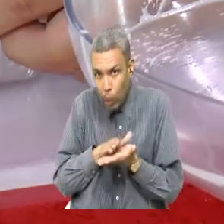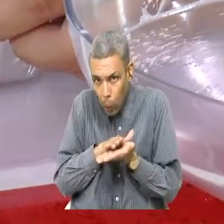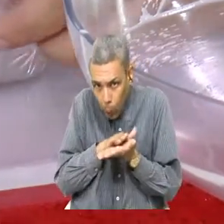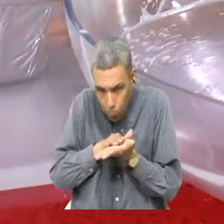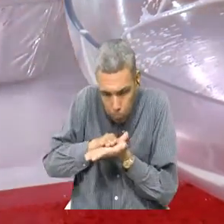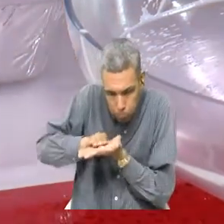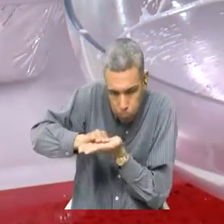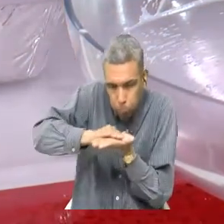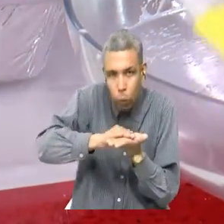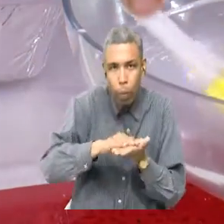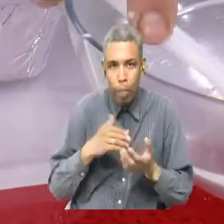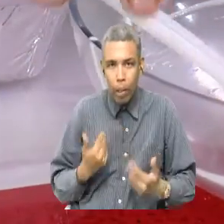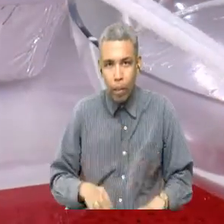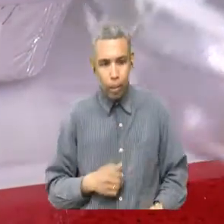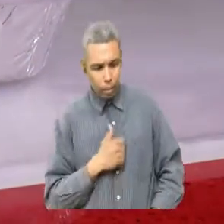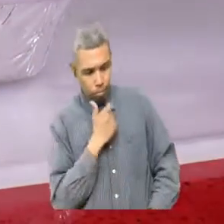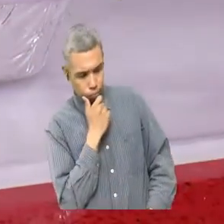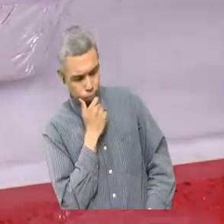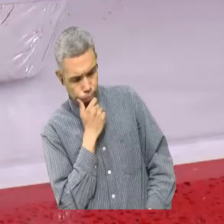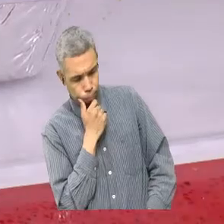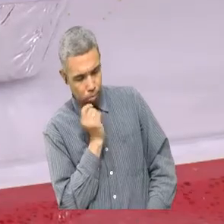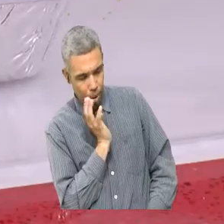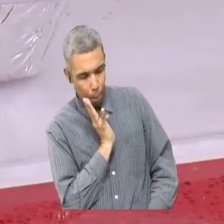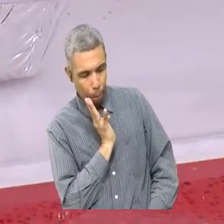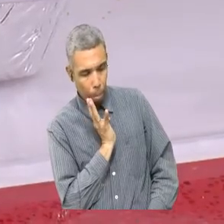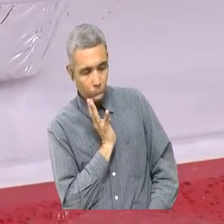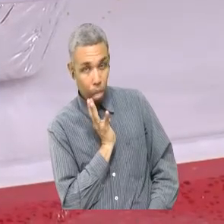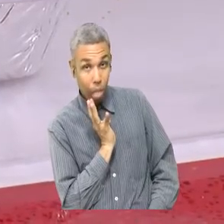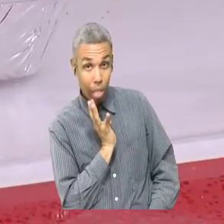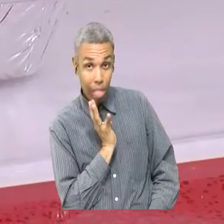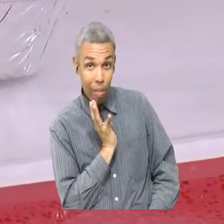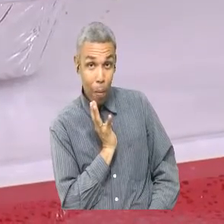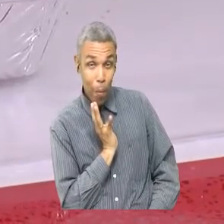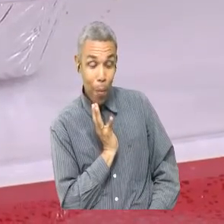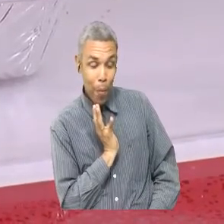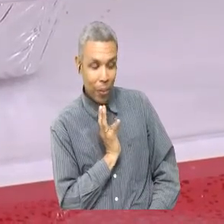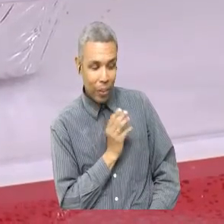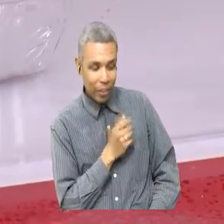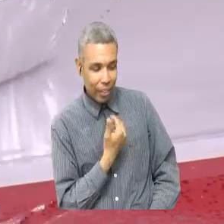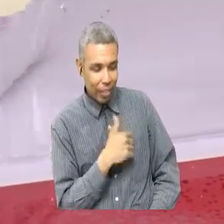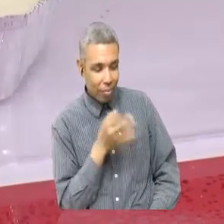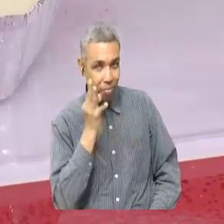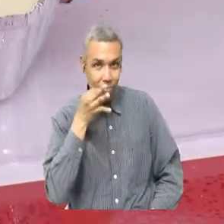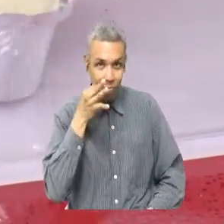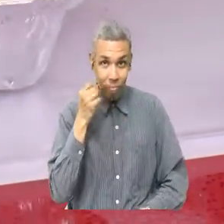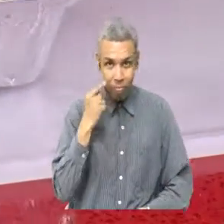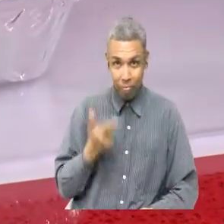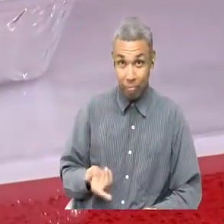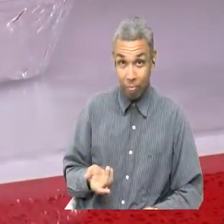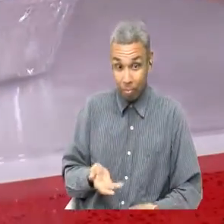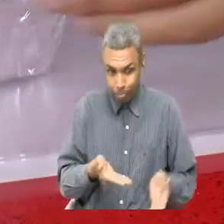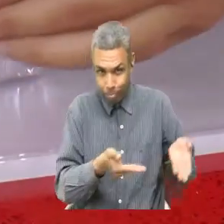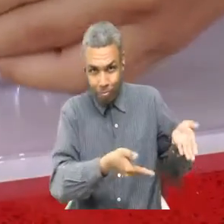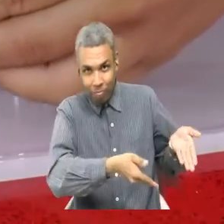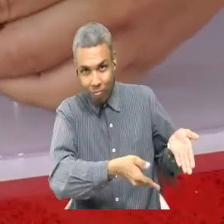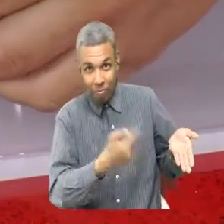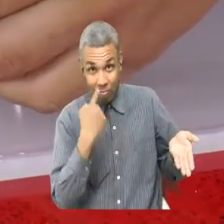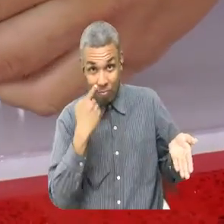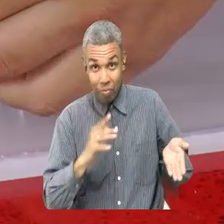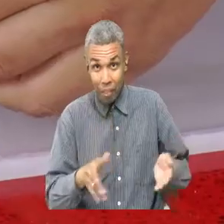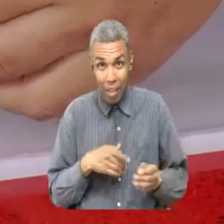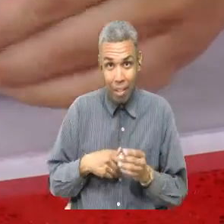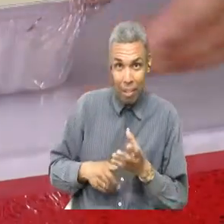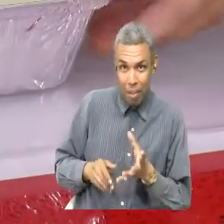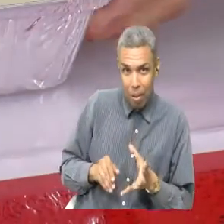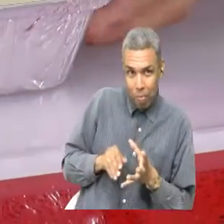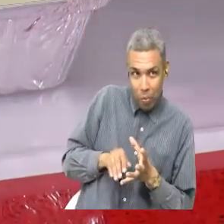Este postre se ve delicioso. Permítame, pongo esto por acá. Súper chévere. Miren, aquí ya quedó rebozadito, ya